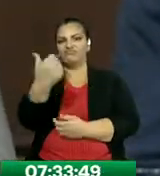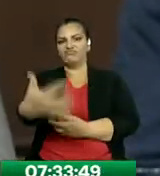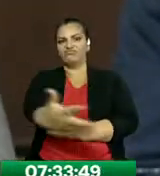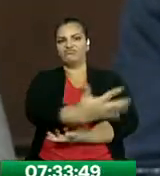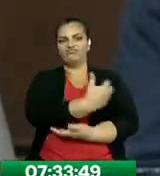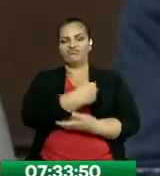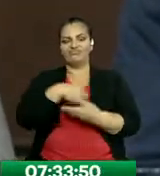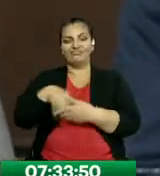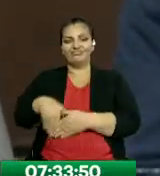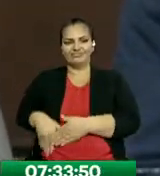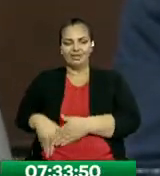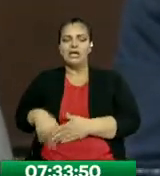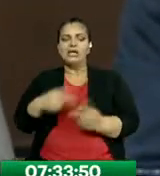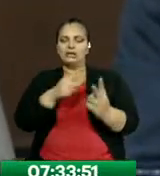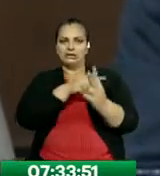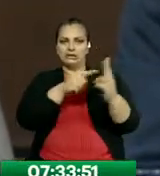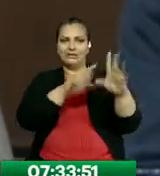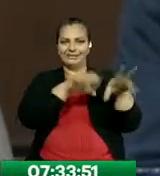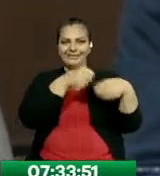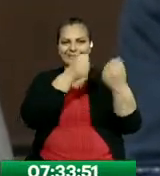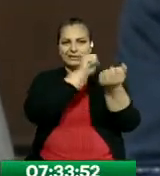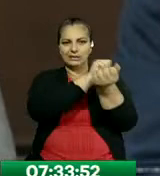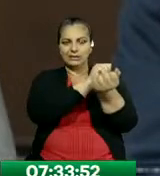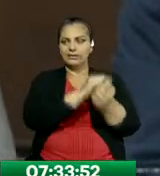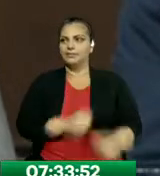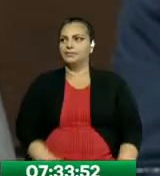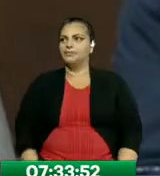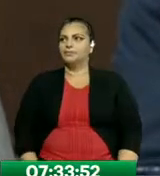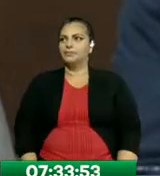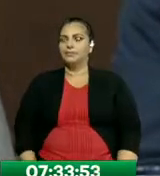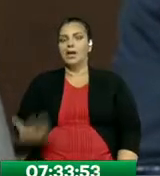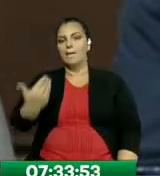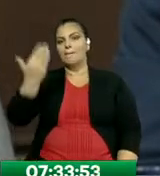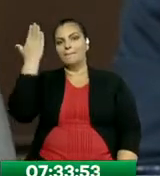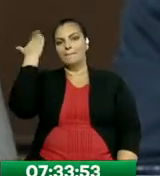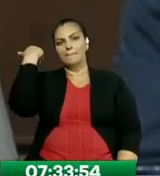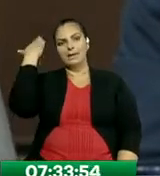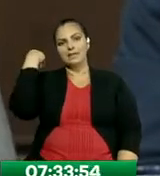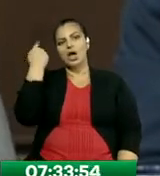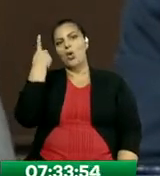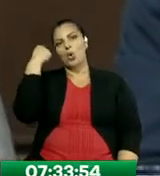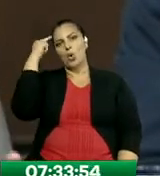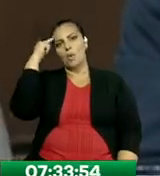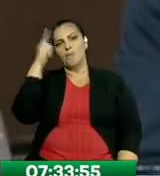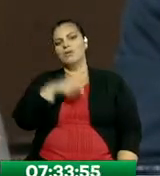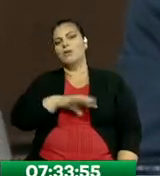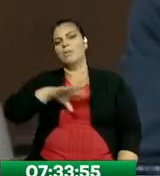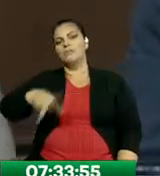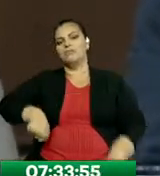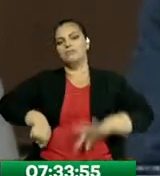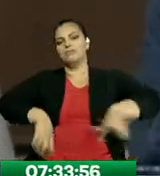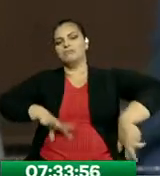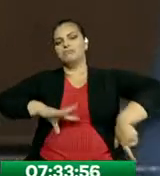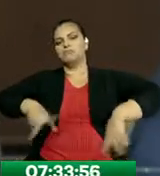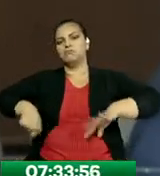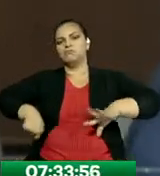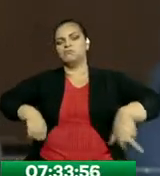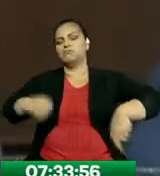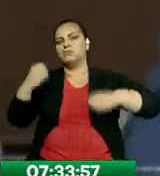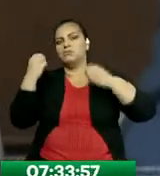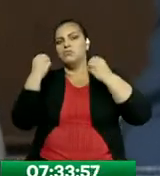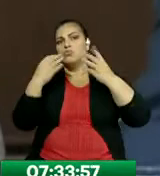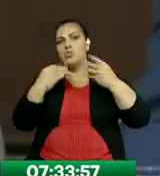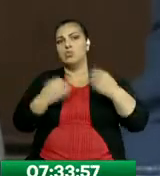a pesar de tantas pruebas de su corrupción, se ha defendido diciendo no nos encuentran un solo